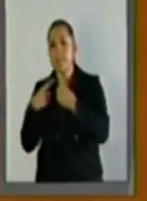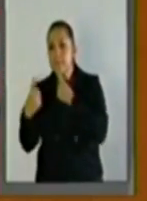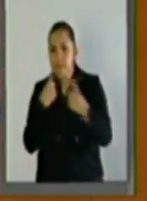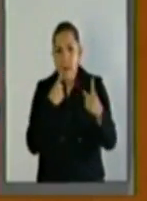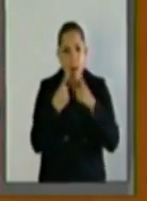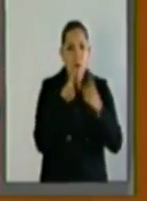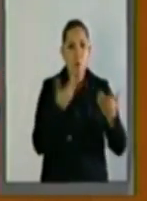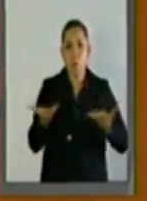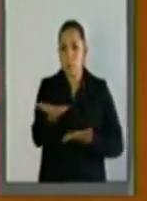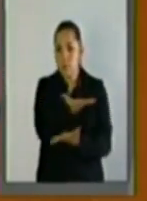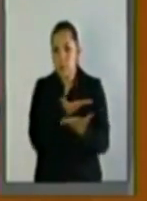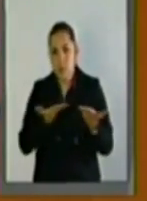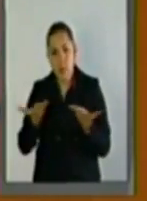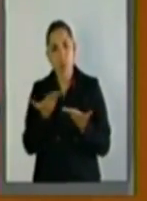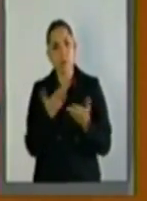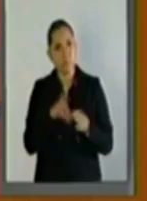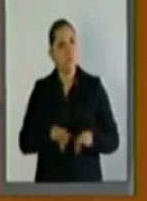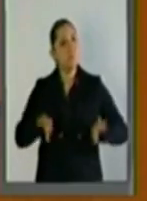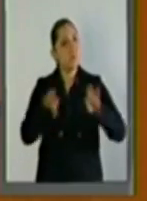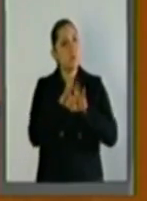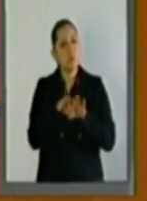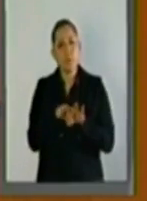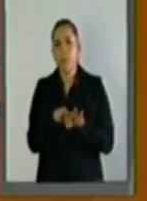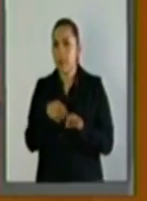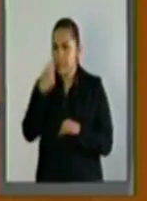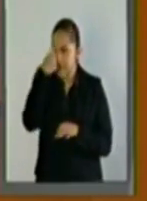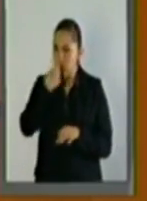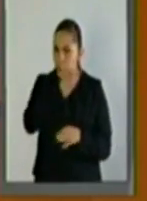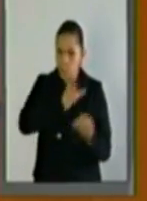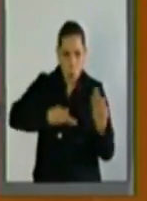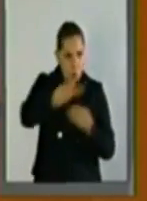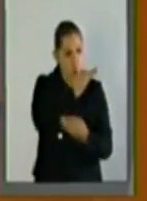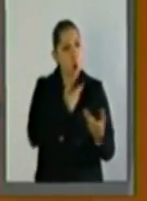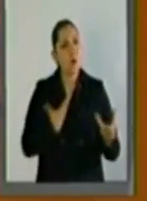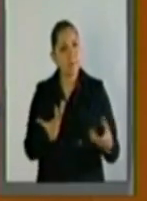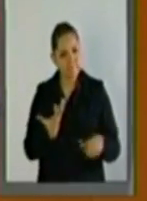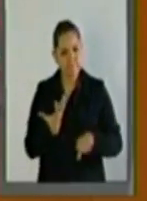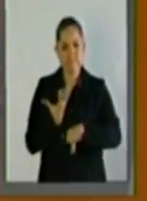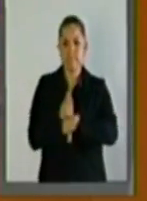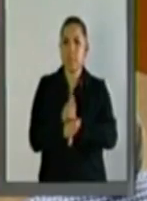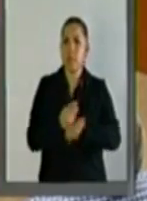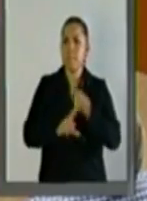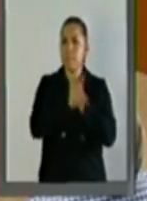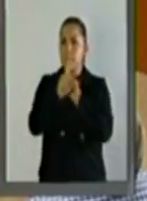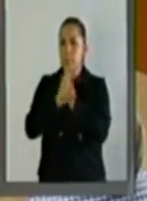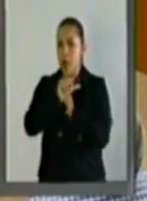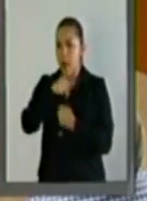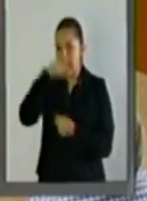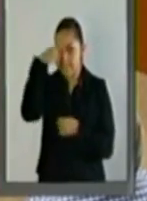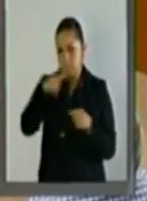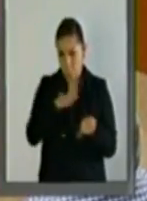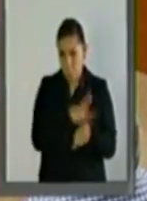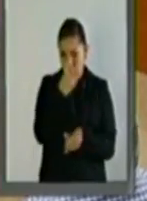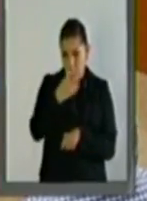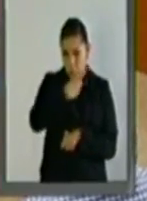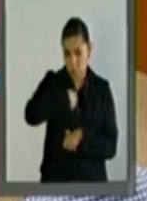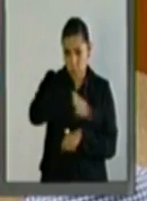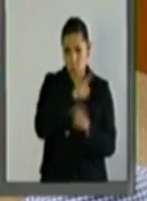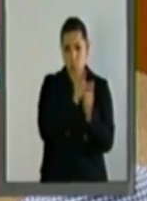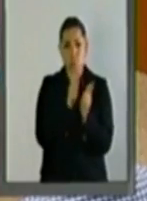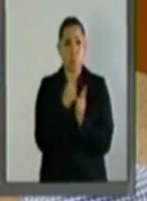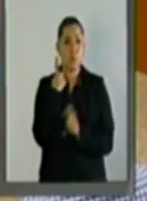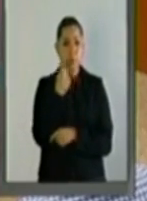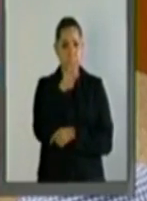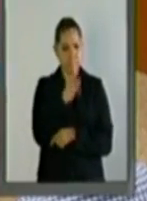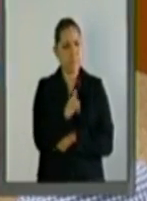cómo resolvemos entre todos los problemas que tiene nuestro país. Por eso en el PRI nuevamente aplaudimos el